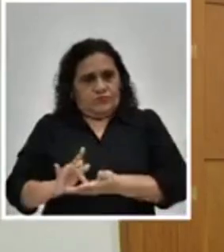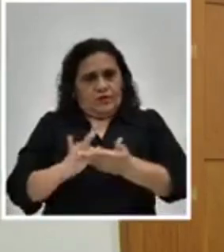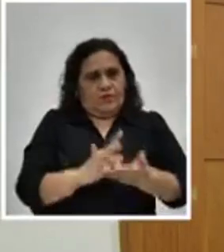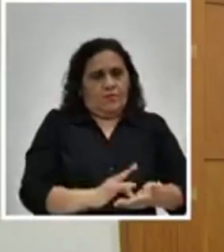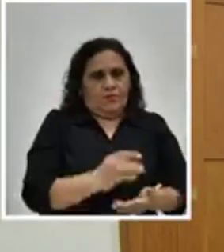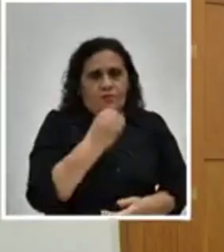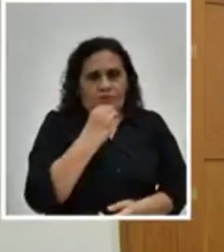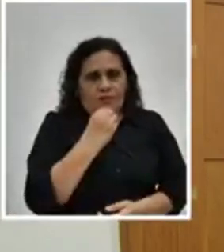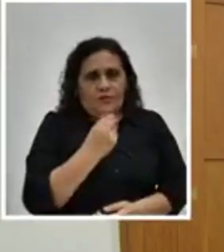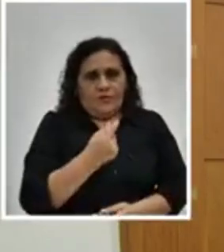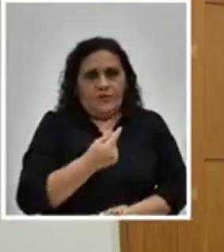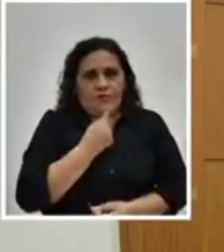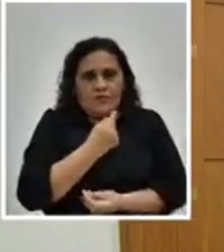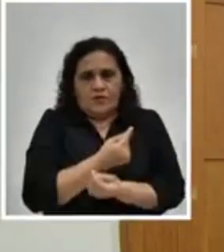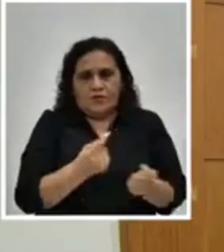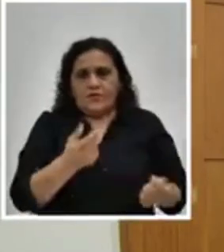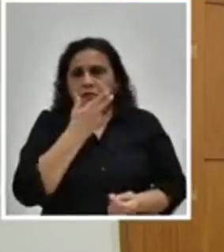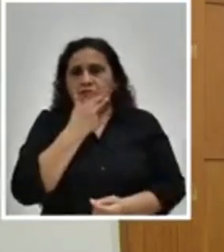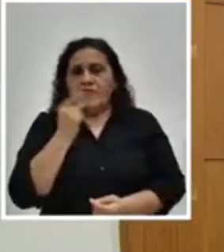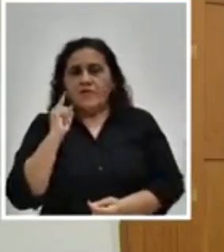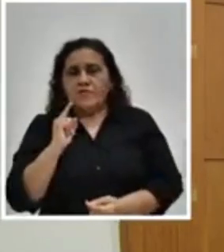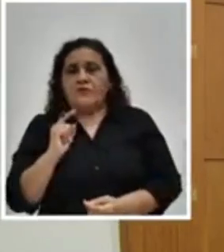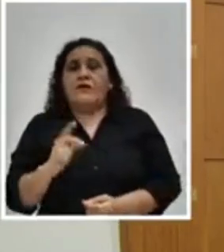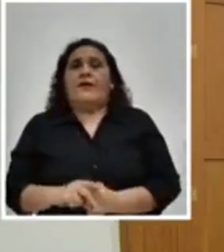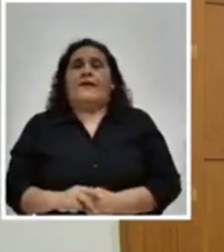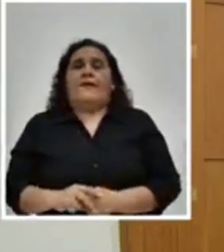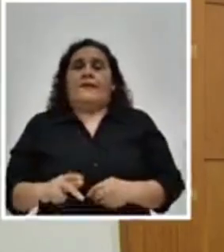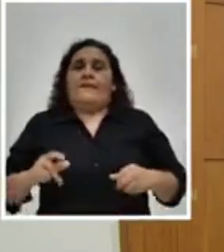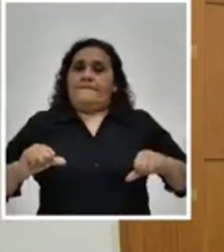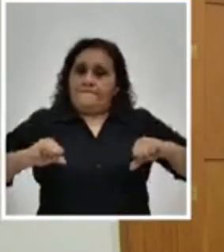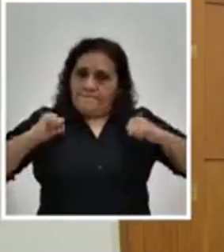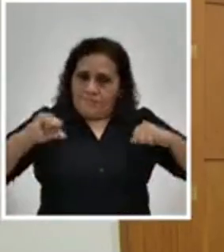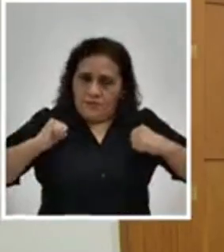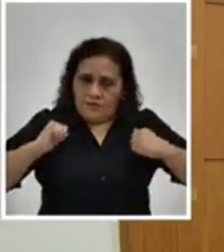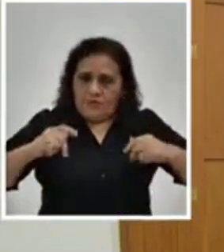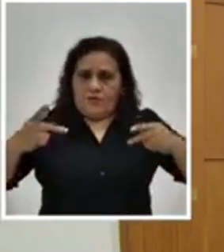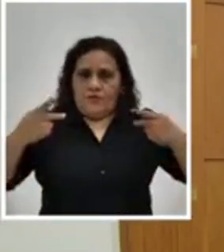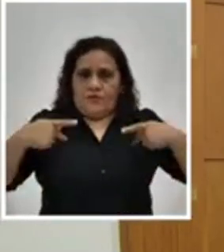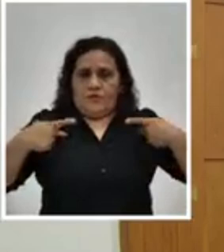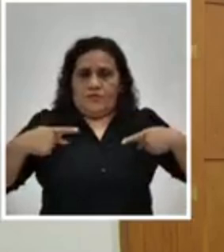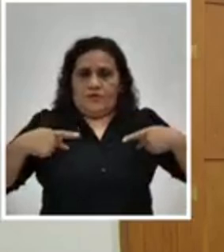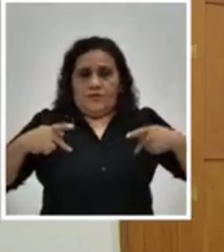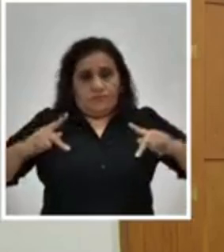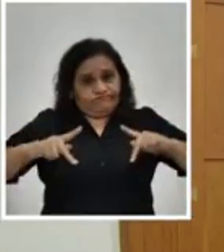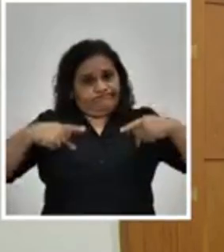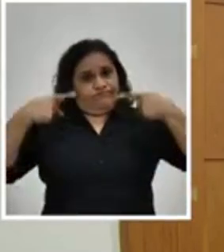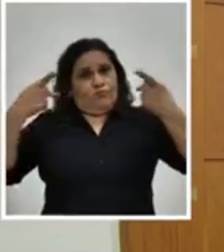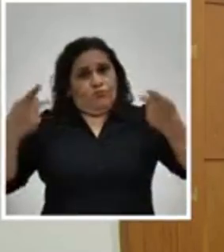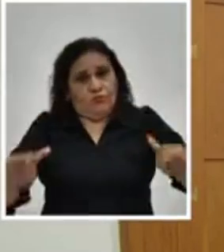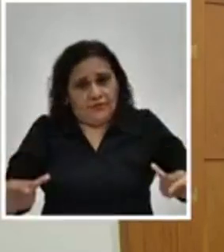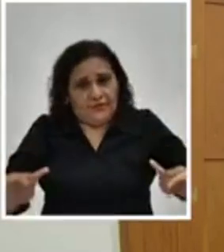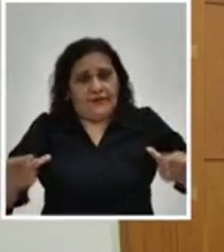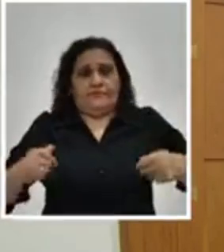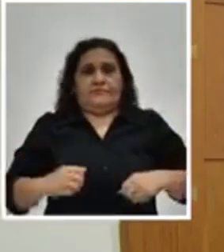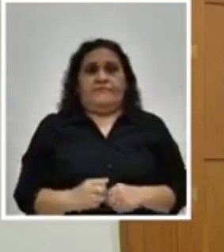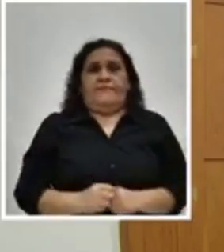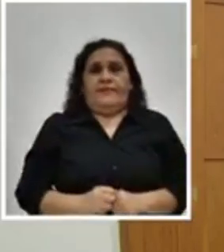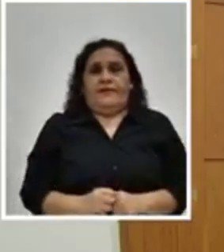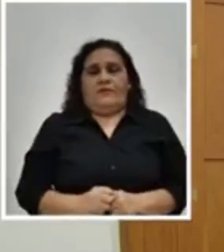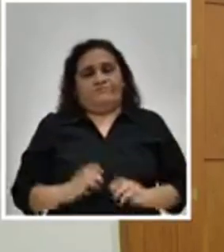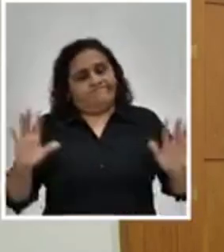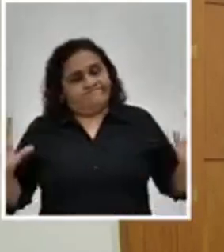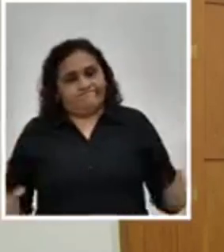y niñas, adolescentes y personas en situación de vulnerabilidad, donde se